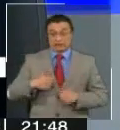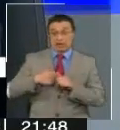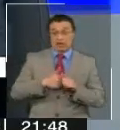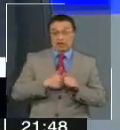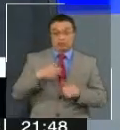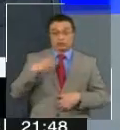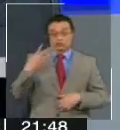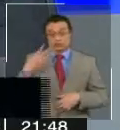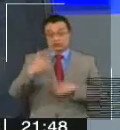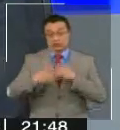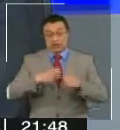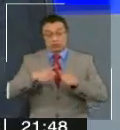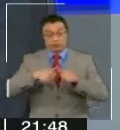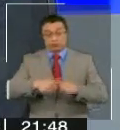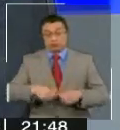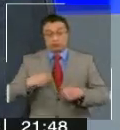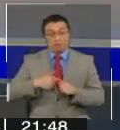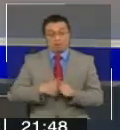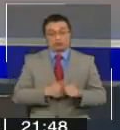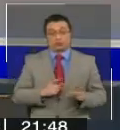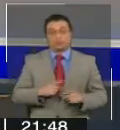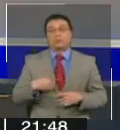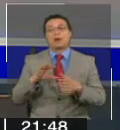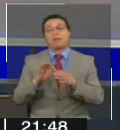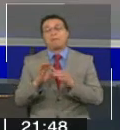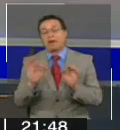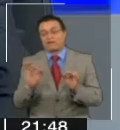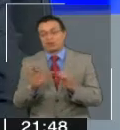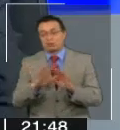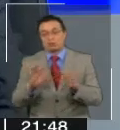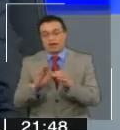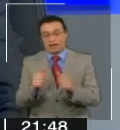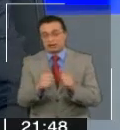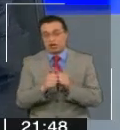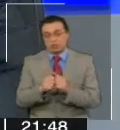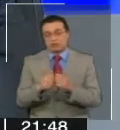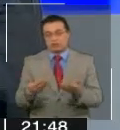políticamente en los 37 años de la Contraloría. Perfecto, señor Fonseca. Muchísimas gracias por acompañarnos en CNN Chile. Gracias a ustedes.